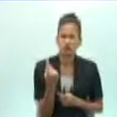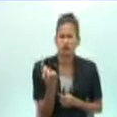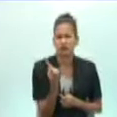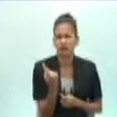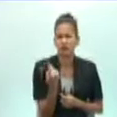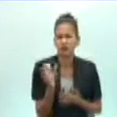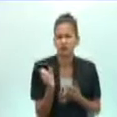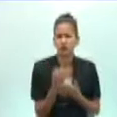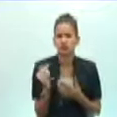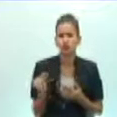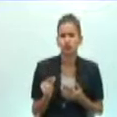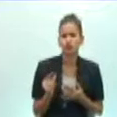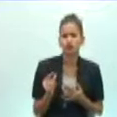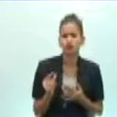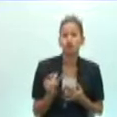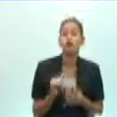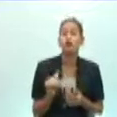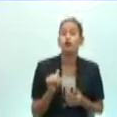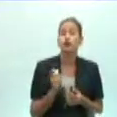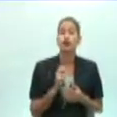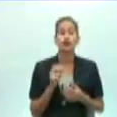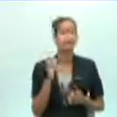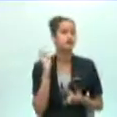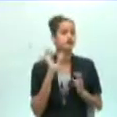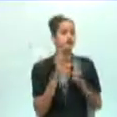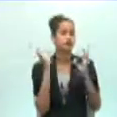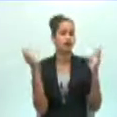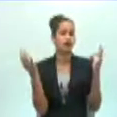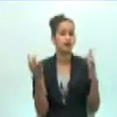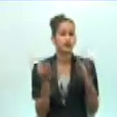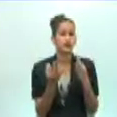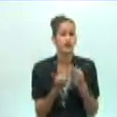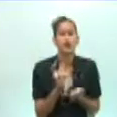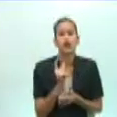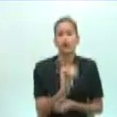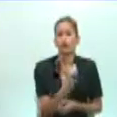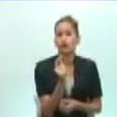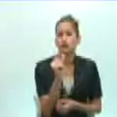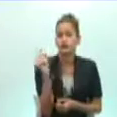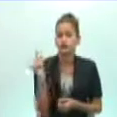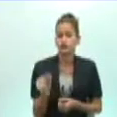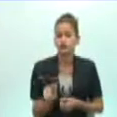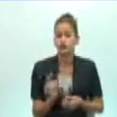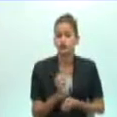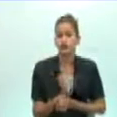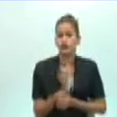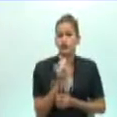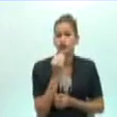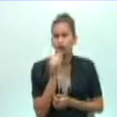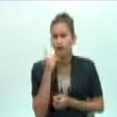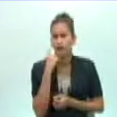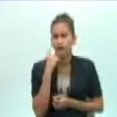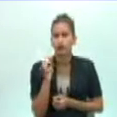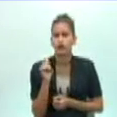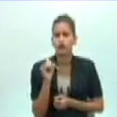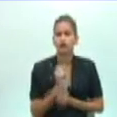en casa y los docentes pueden estar remitiéndose a las plataformas digitales donde aparece además en todas las